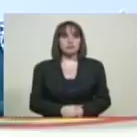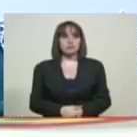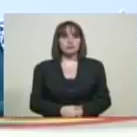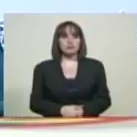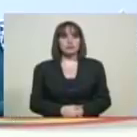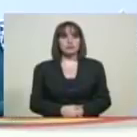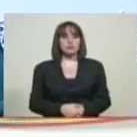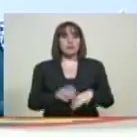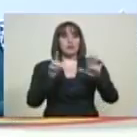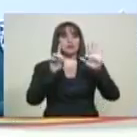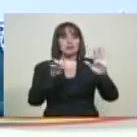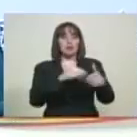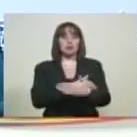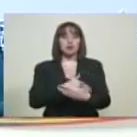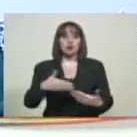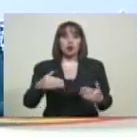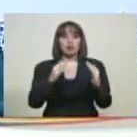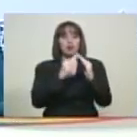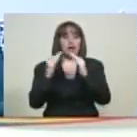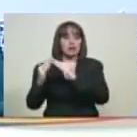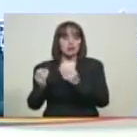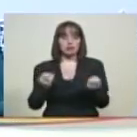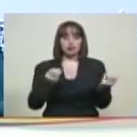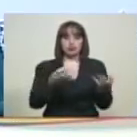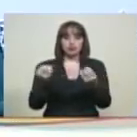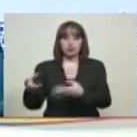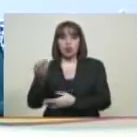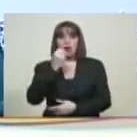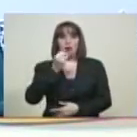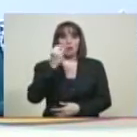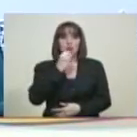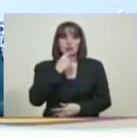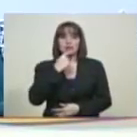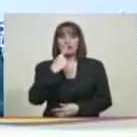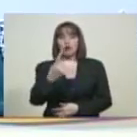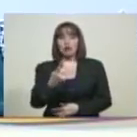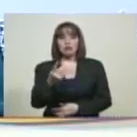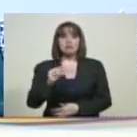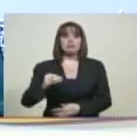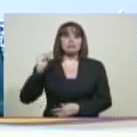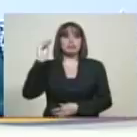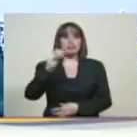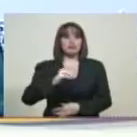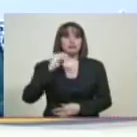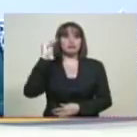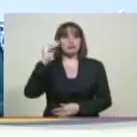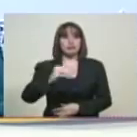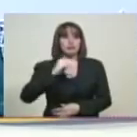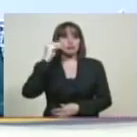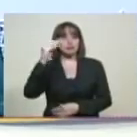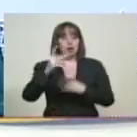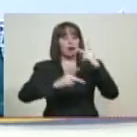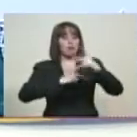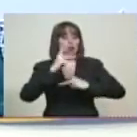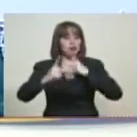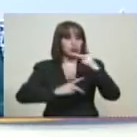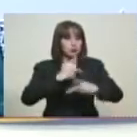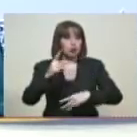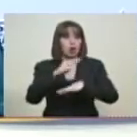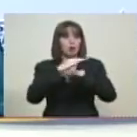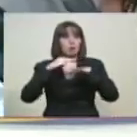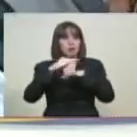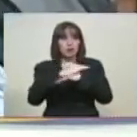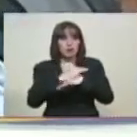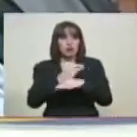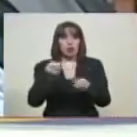6 millones de hogares y se lo he dicho a los ministros responsables de la producción y del